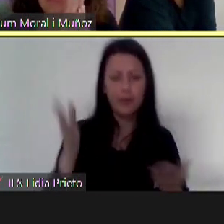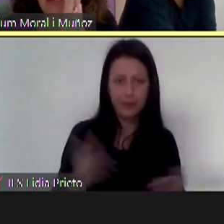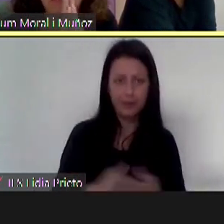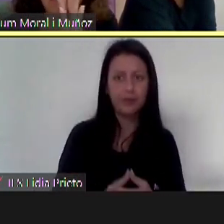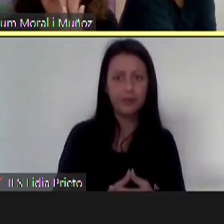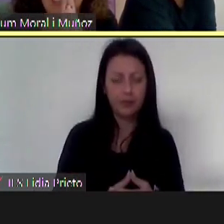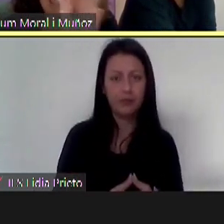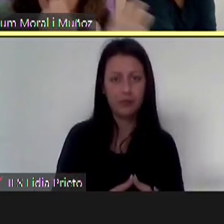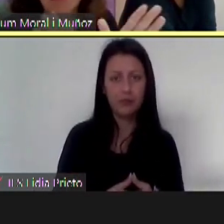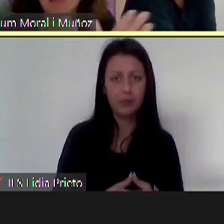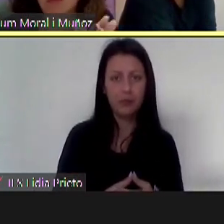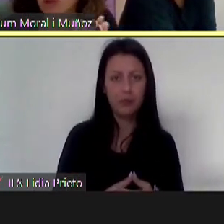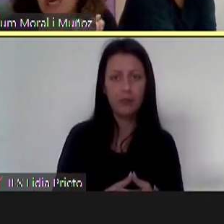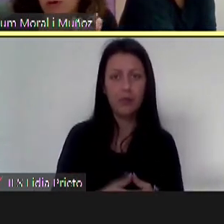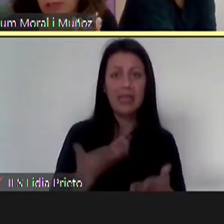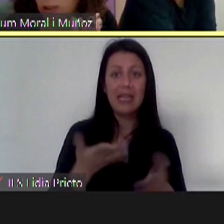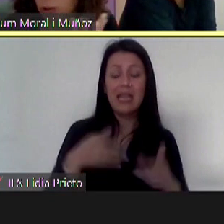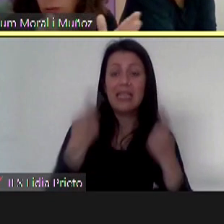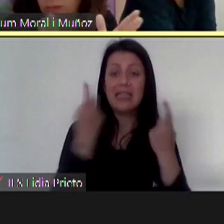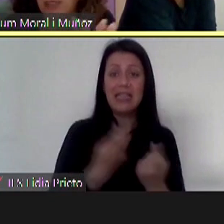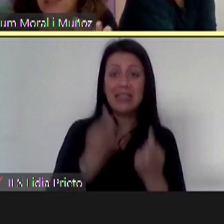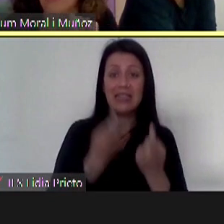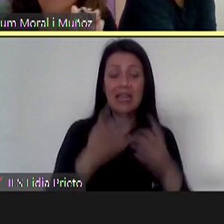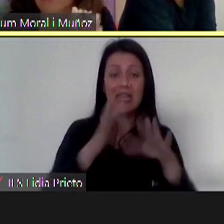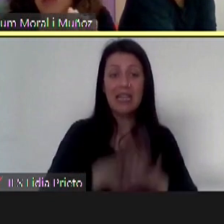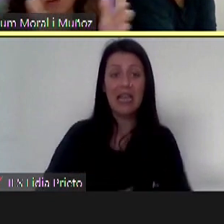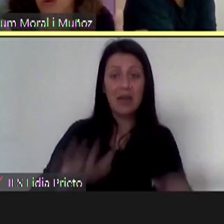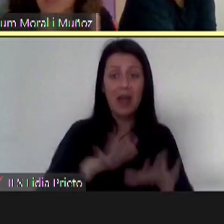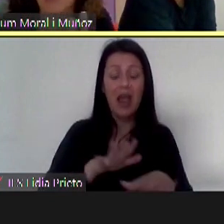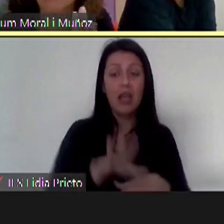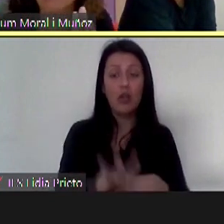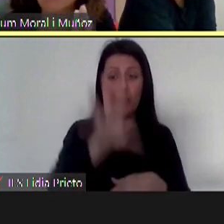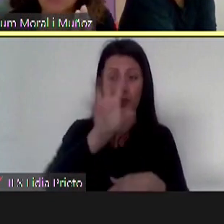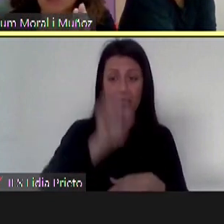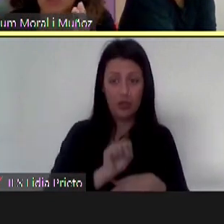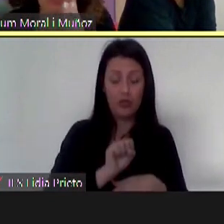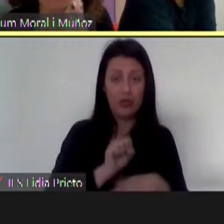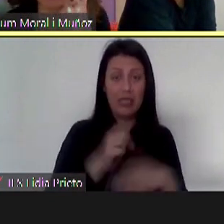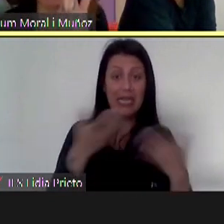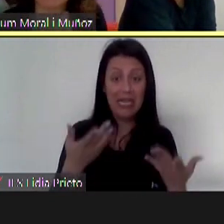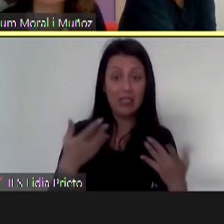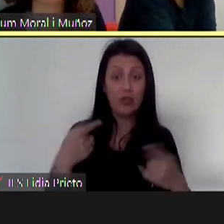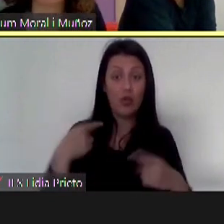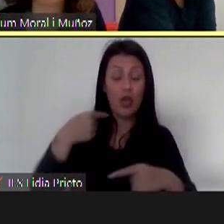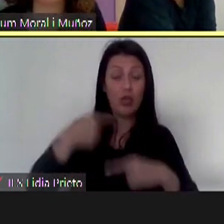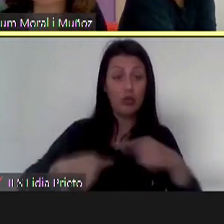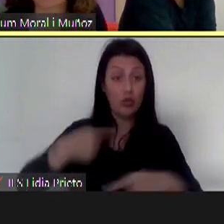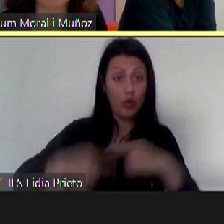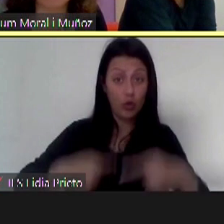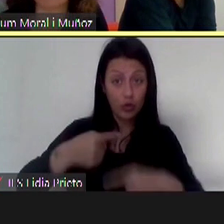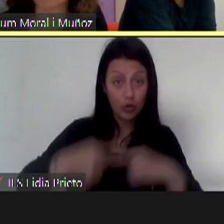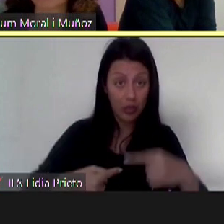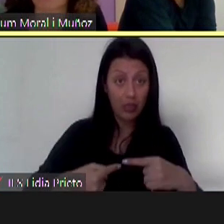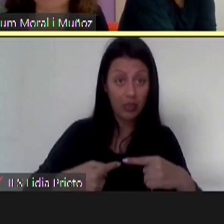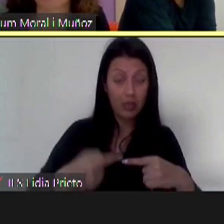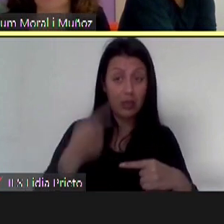Pues hay que mantener la calma y mostrar comprensión. Esto en nuestro día a día. Imaginémonos que alguien de nuestro alrededor se está